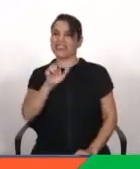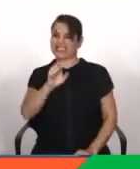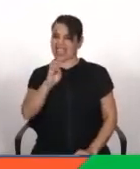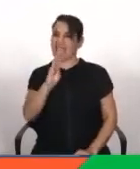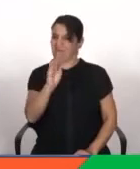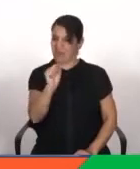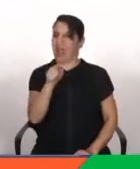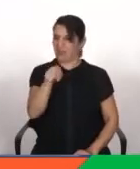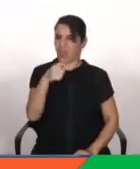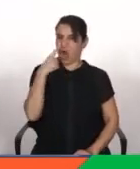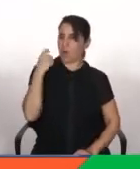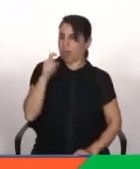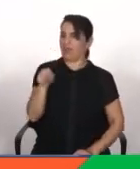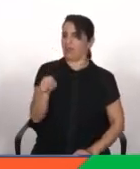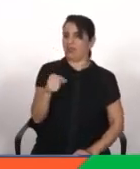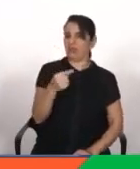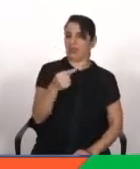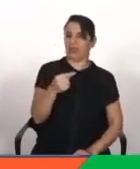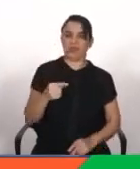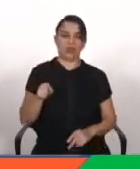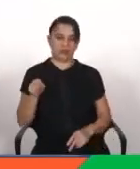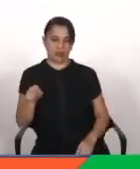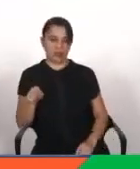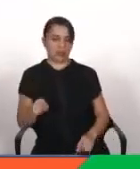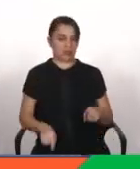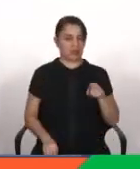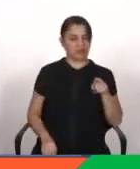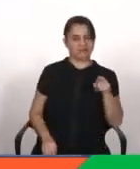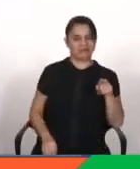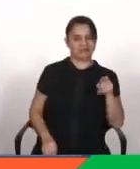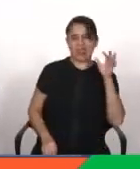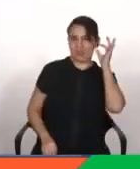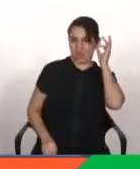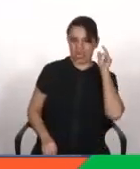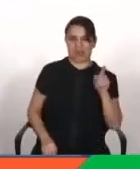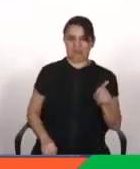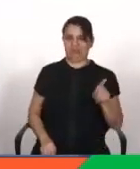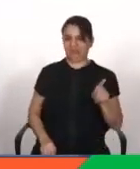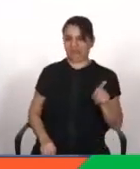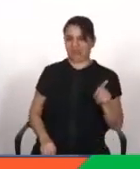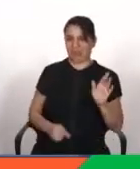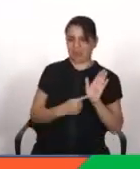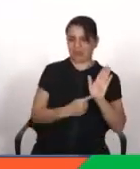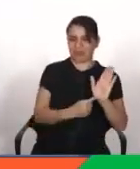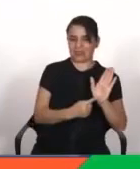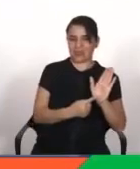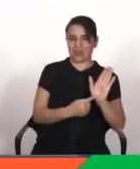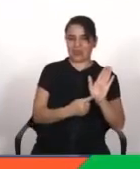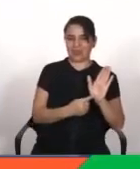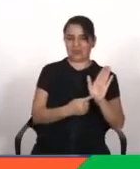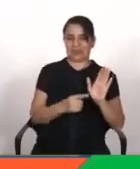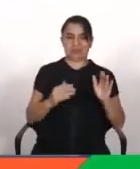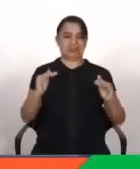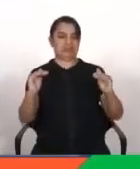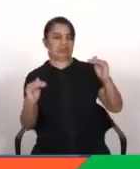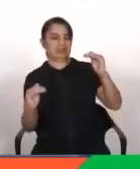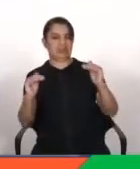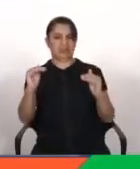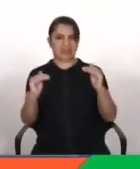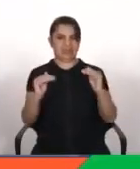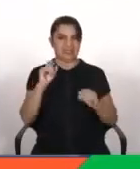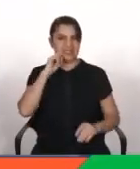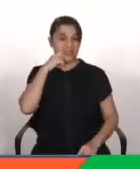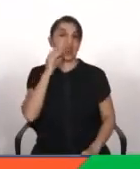Javi. Hay un sesgo que puede ser inconsciente solamente porque